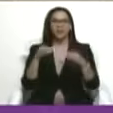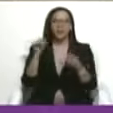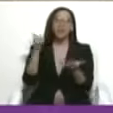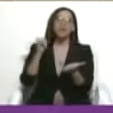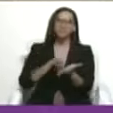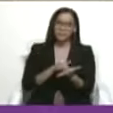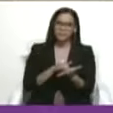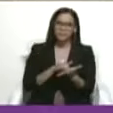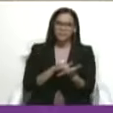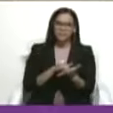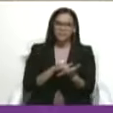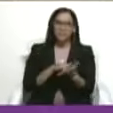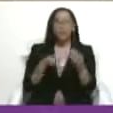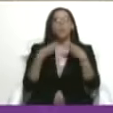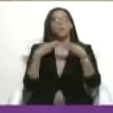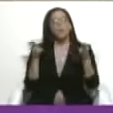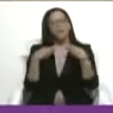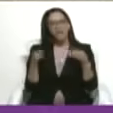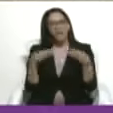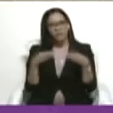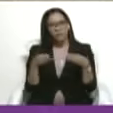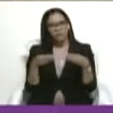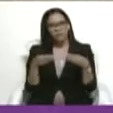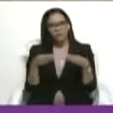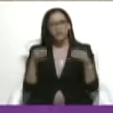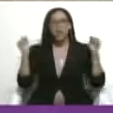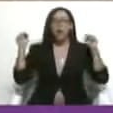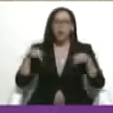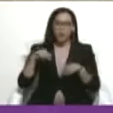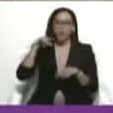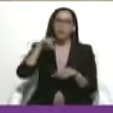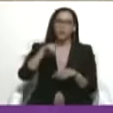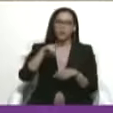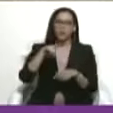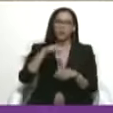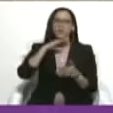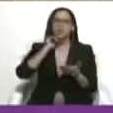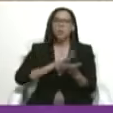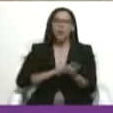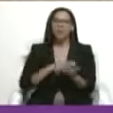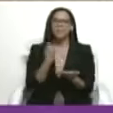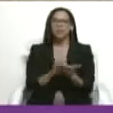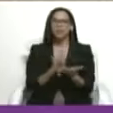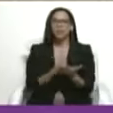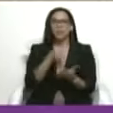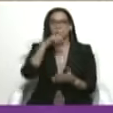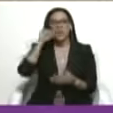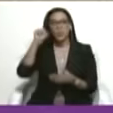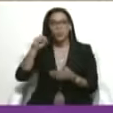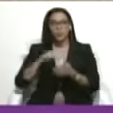WhatsApp. Publicaron, hoy lunes, muere en Maturín Maduro.